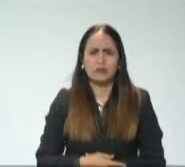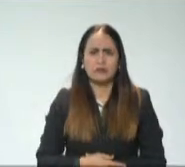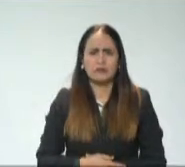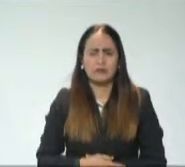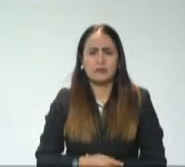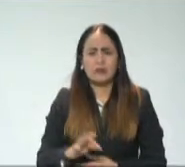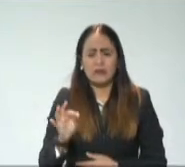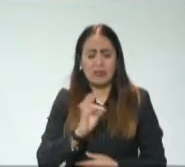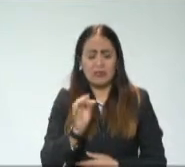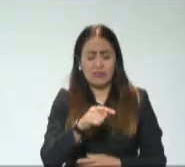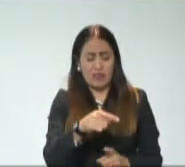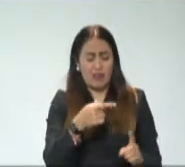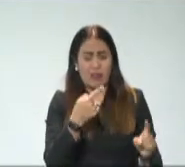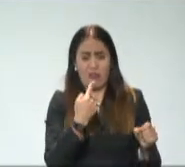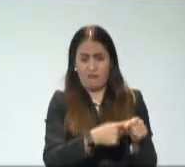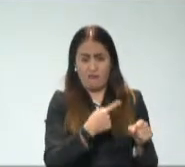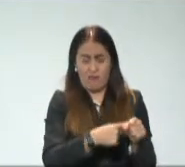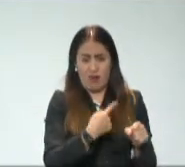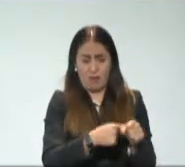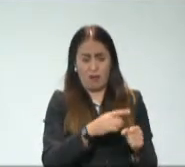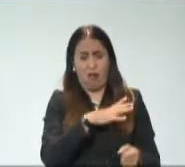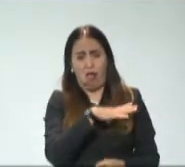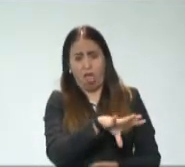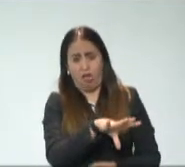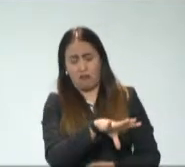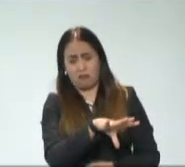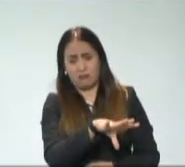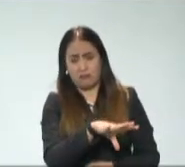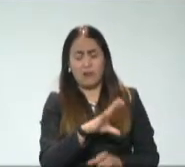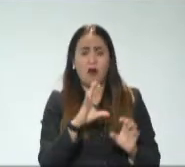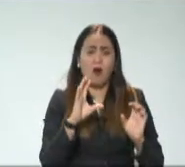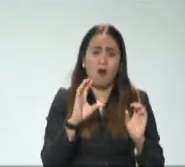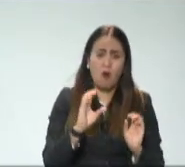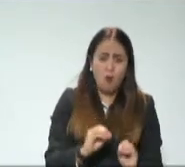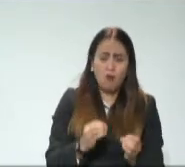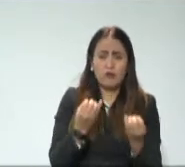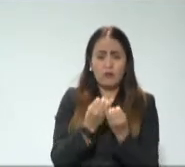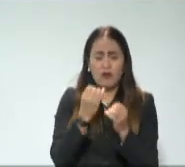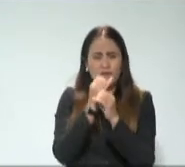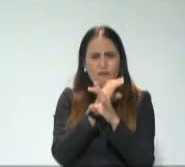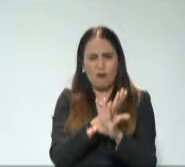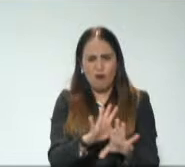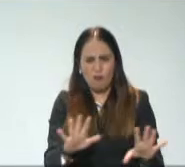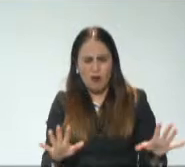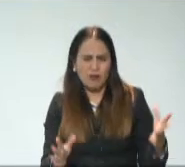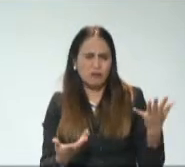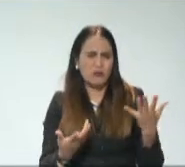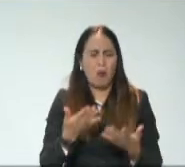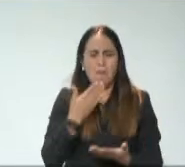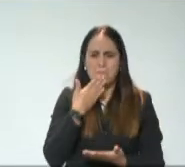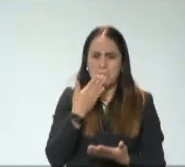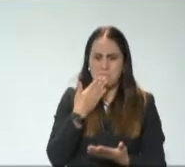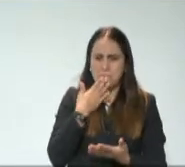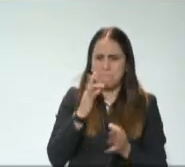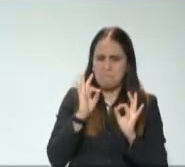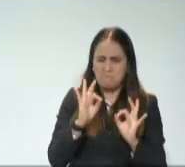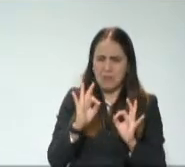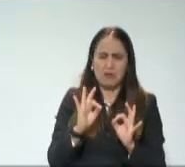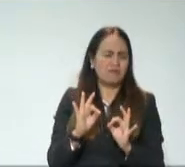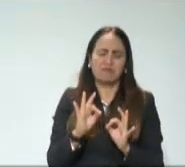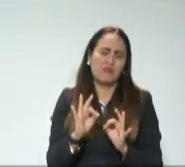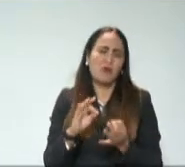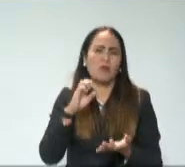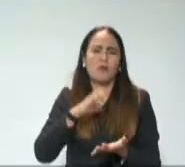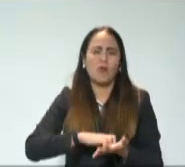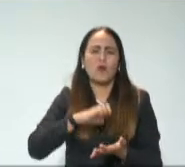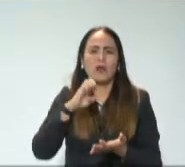de segregación o que incluso el mal manejo de esta información por parte de vamos a